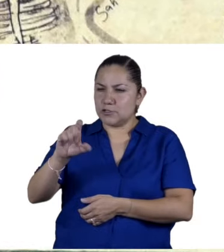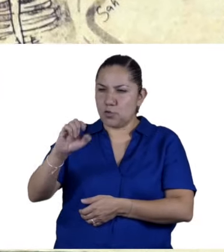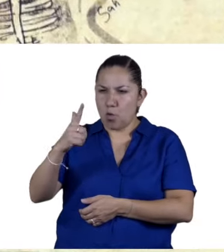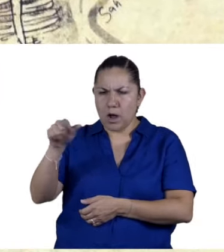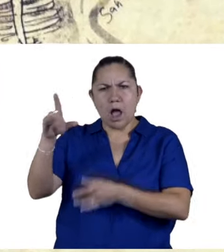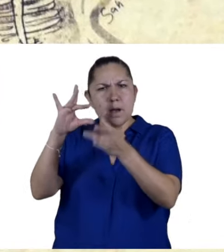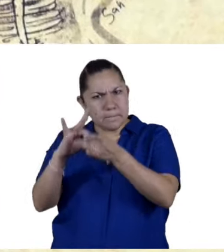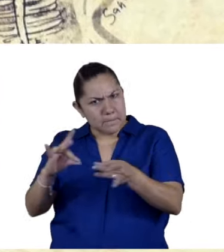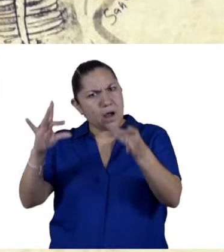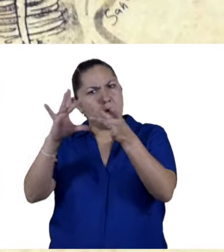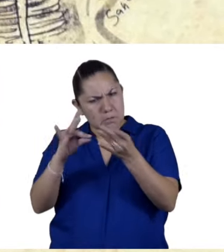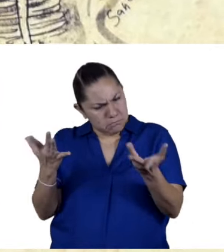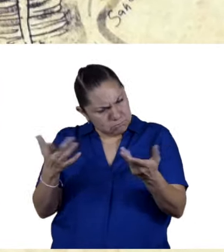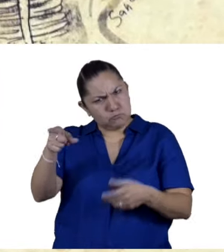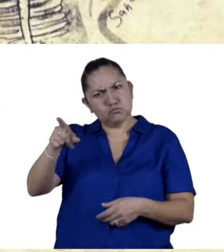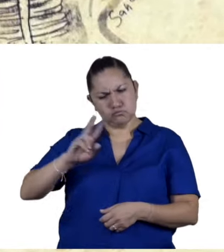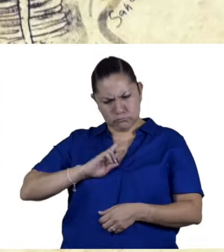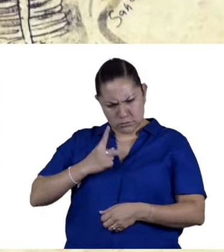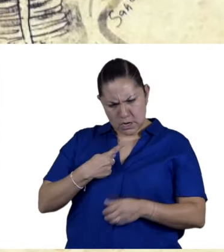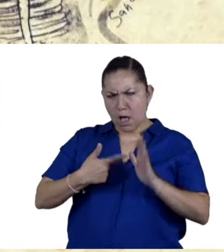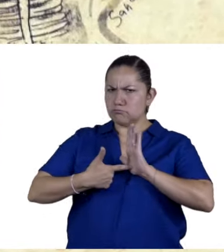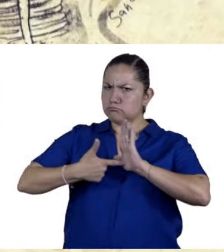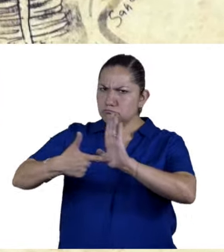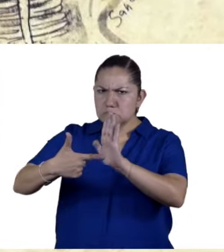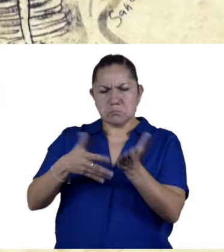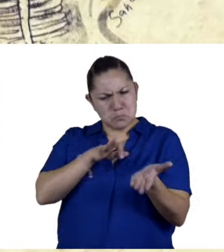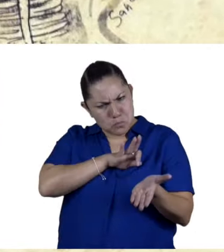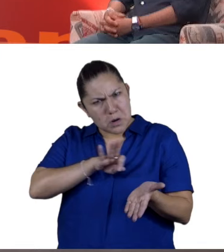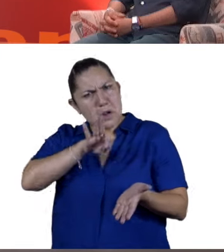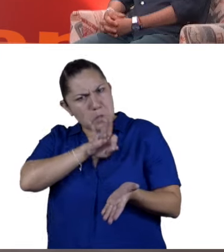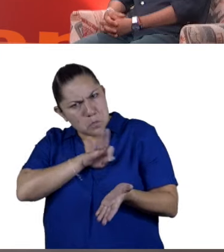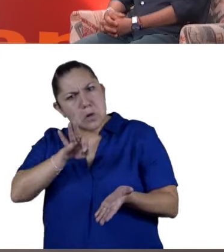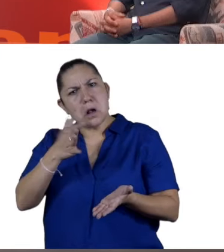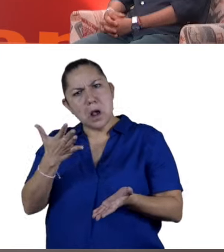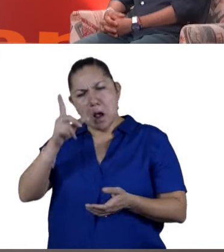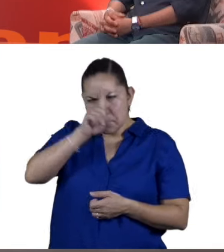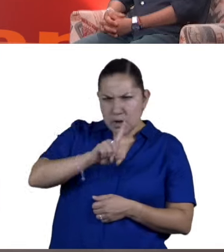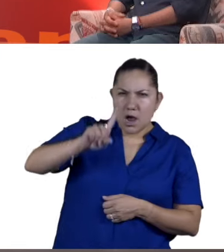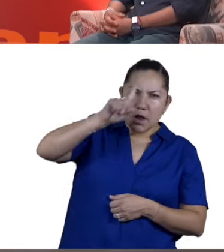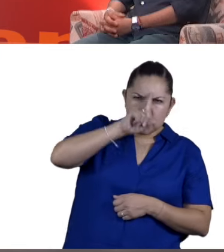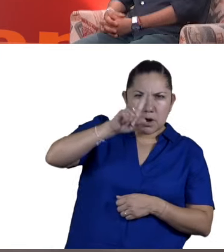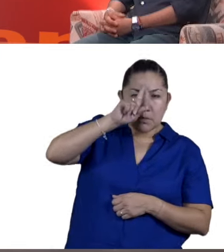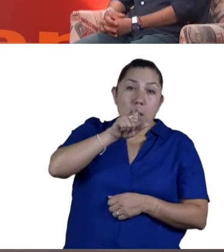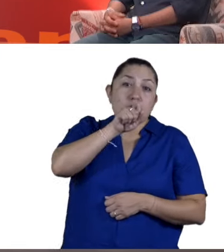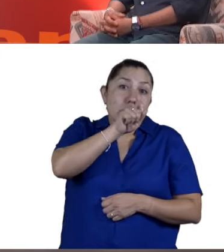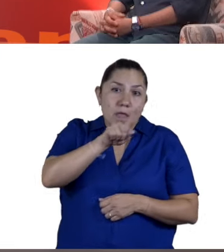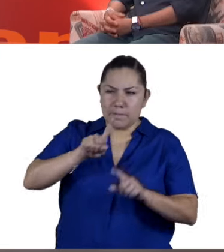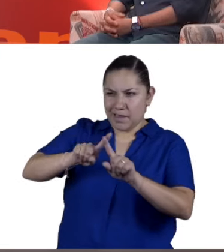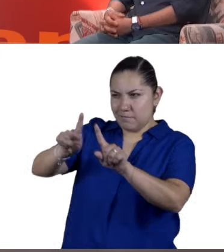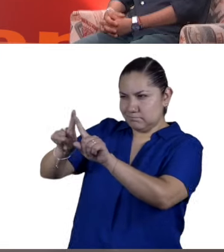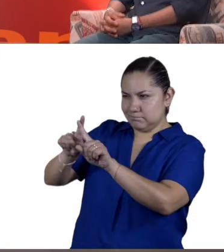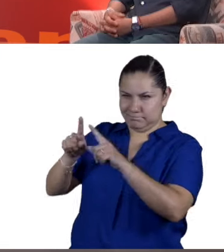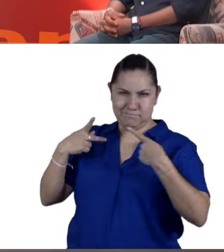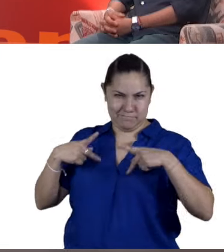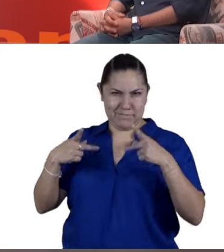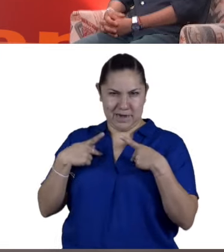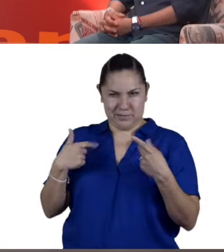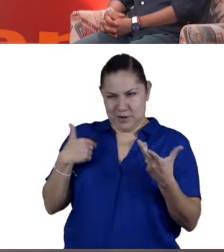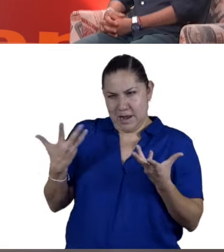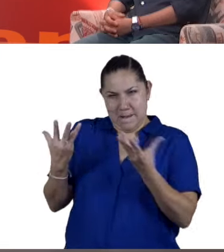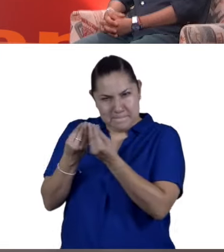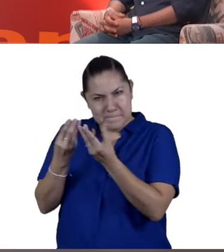posible, que era posible aquí en México y todas esas herramientas y también el conjunto de personas que me rodea me